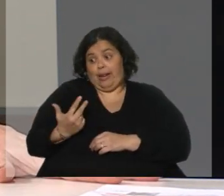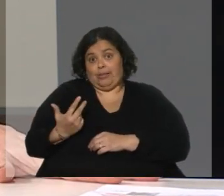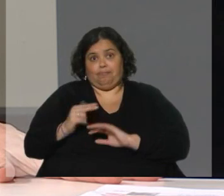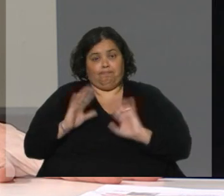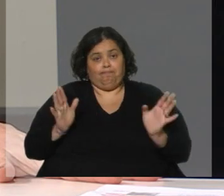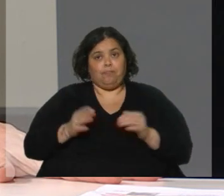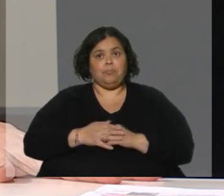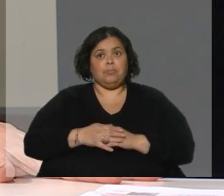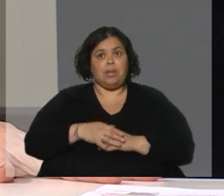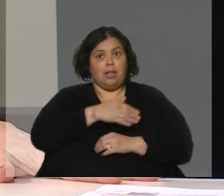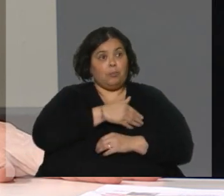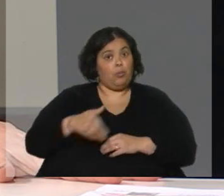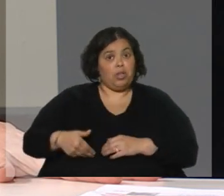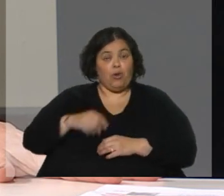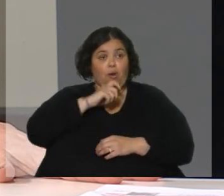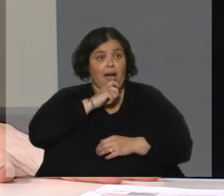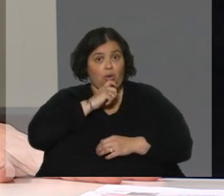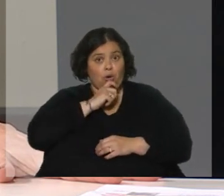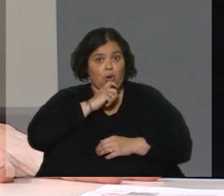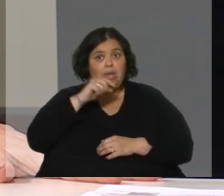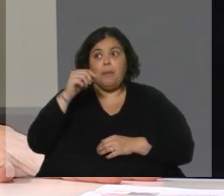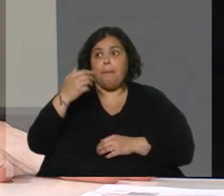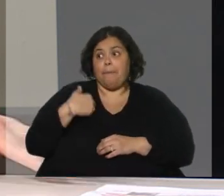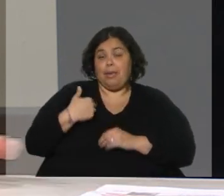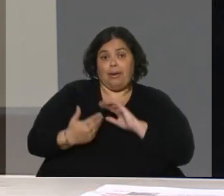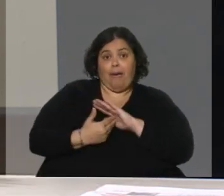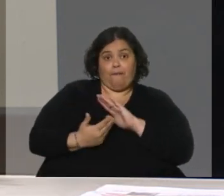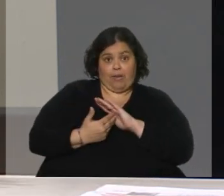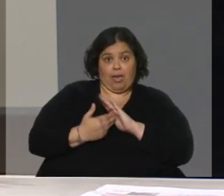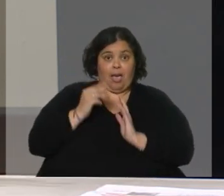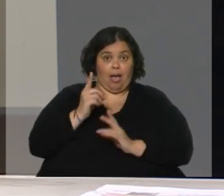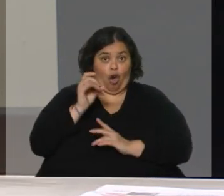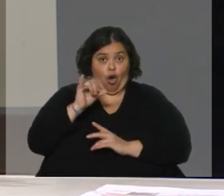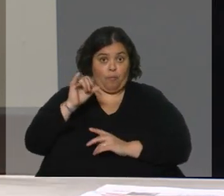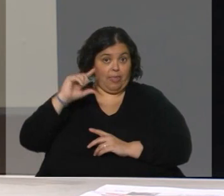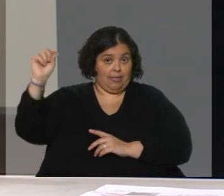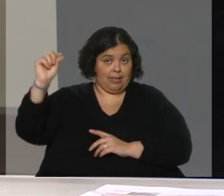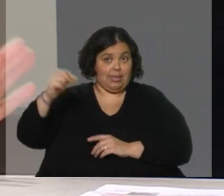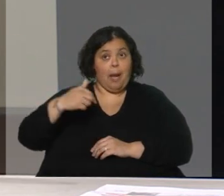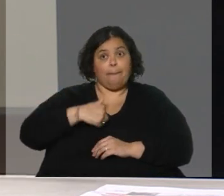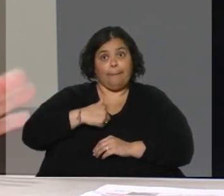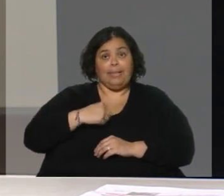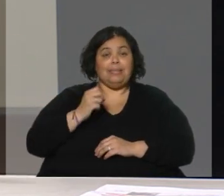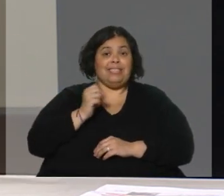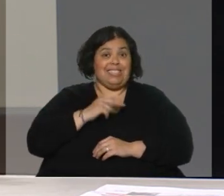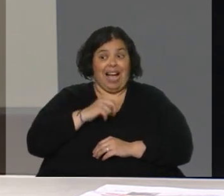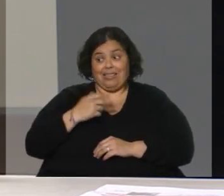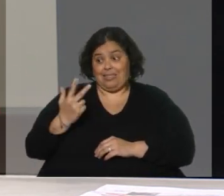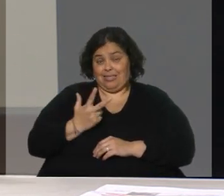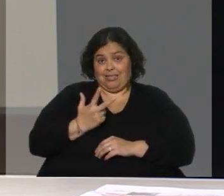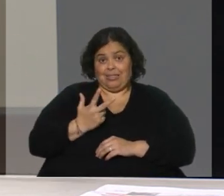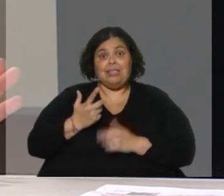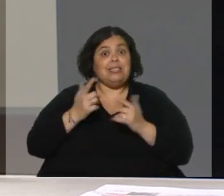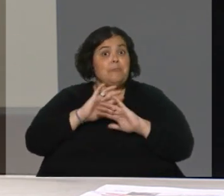Poder y con mi jefe que tomaba distancia yo mis chicas lo único que le dije es bueno si pasa algo caigo yo